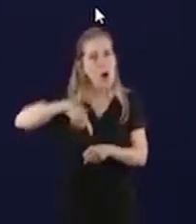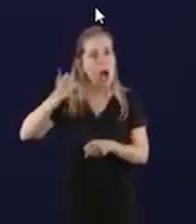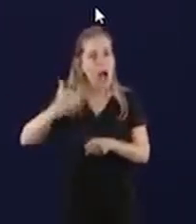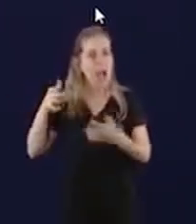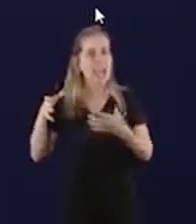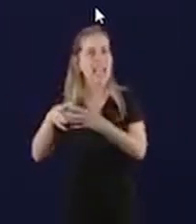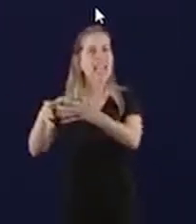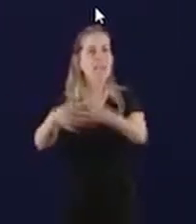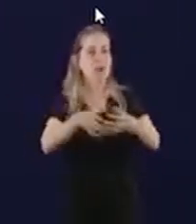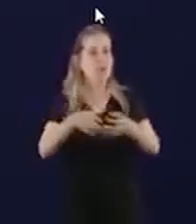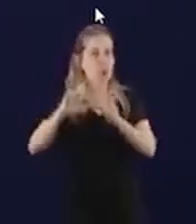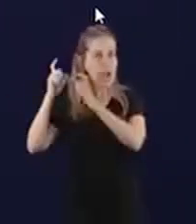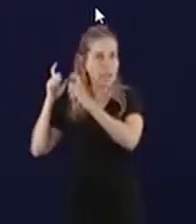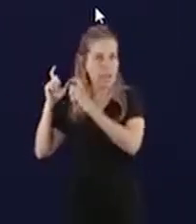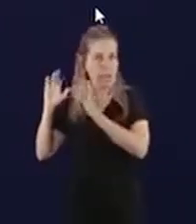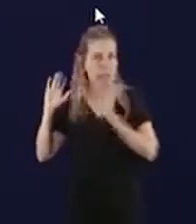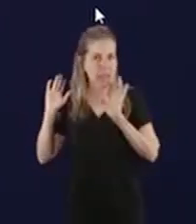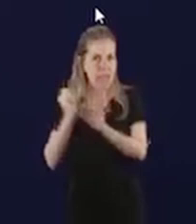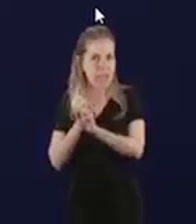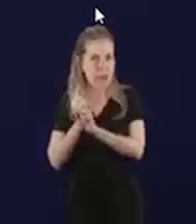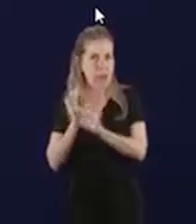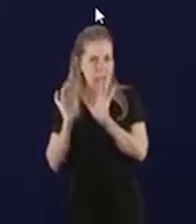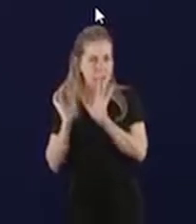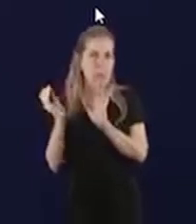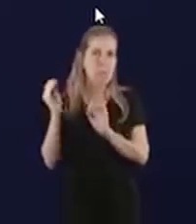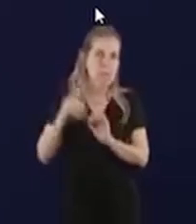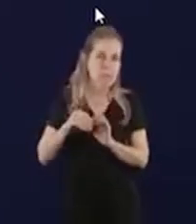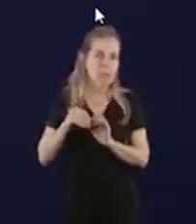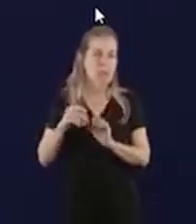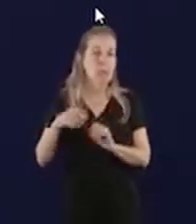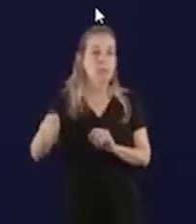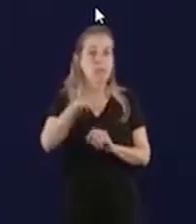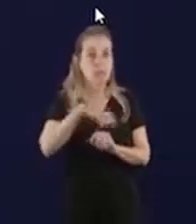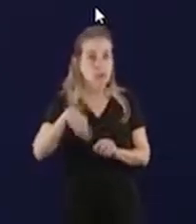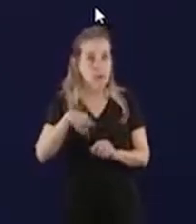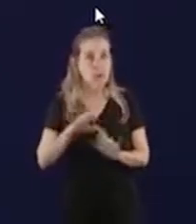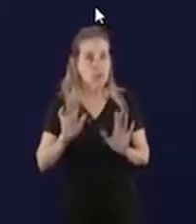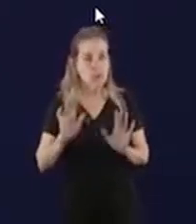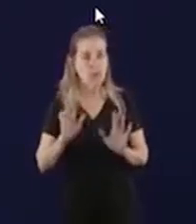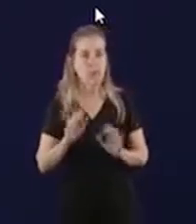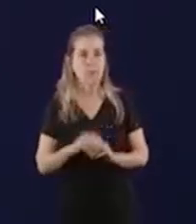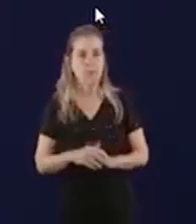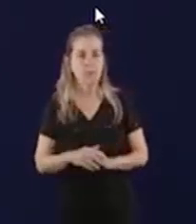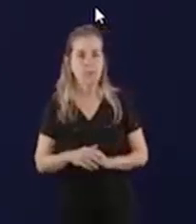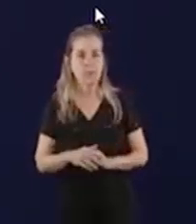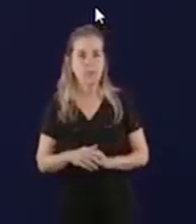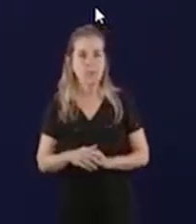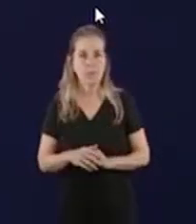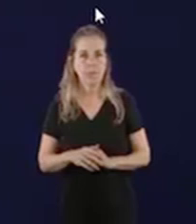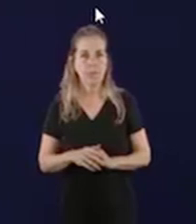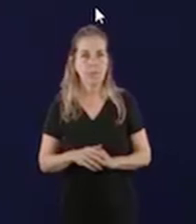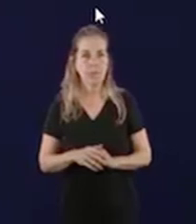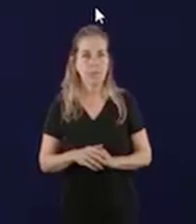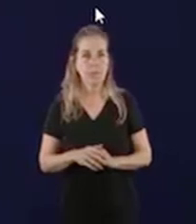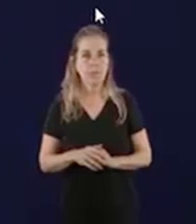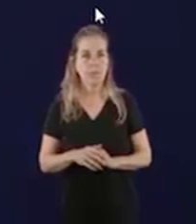experiencia trabajando al margen de eso entendemos que eh efectivamente la la el nivel